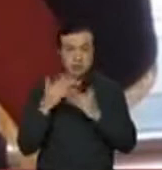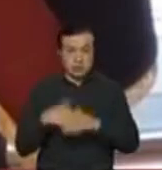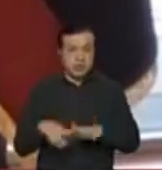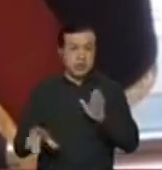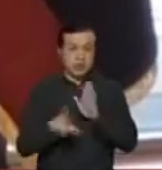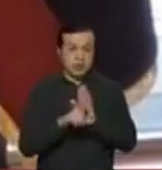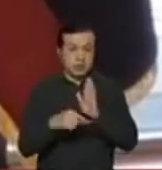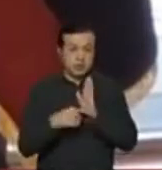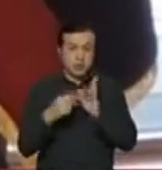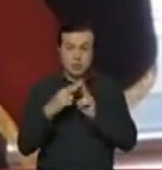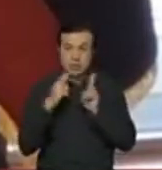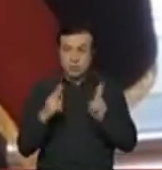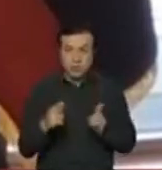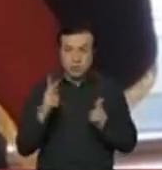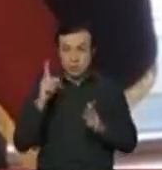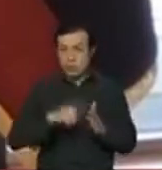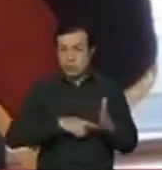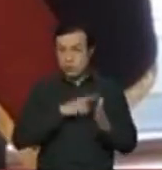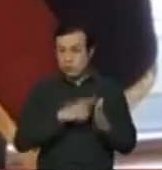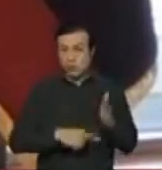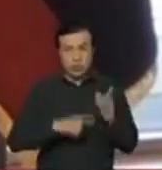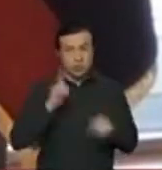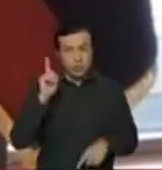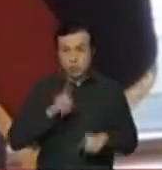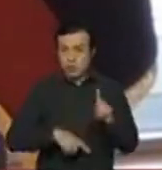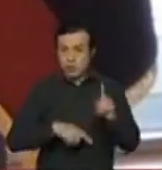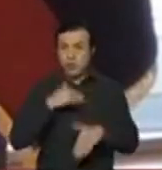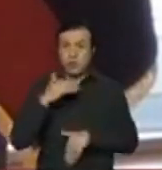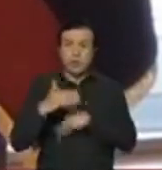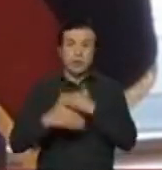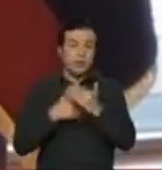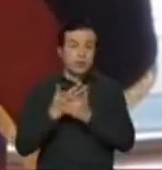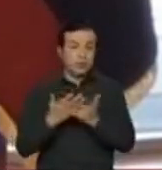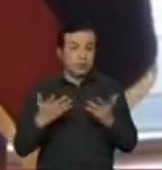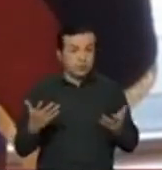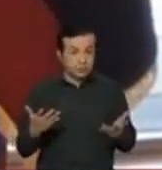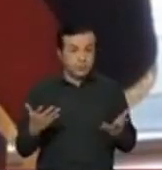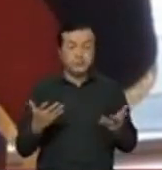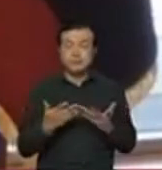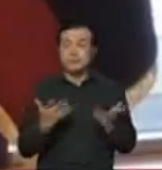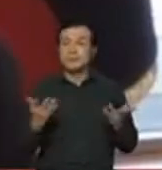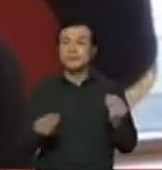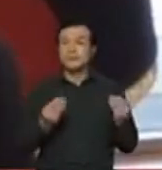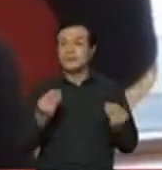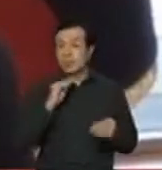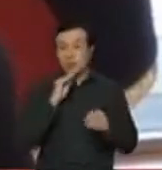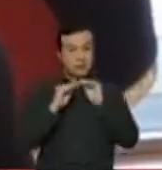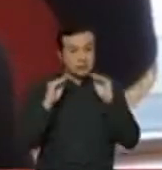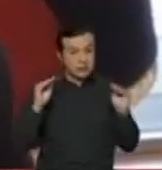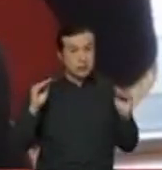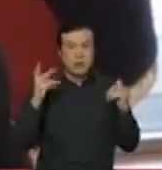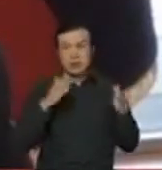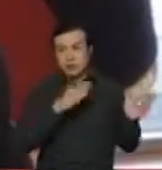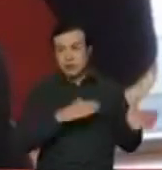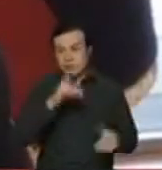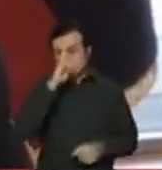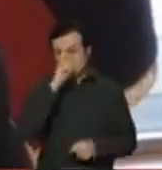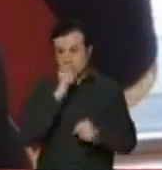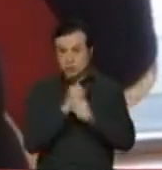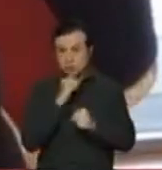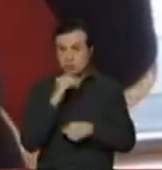ley humanitaria ahora nos impide entrar en procesos coactivos, tengan la seguridad que estamos ya trabajando en